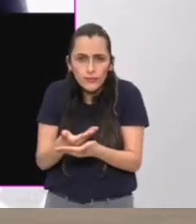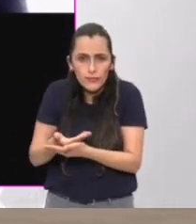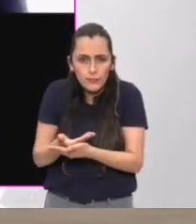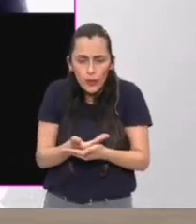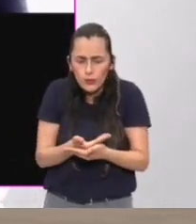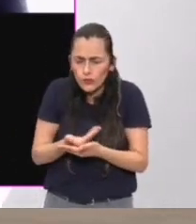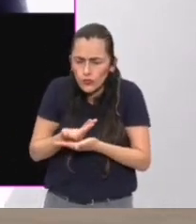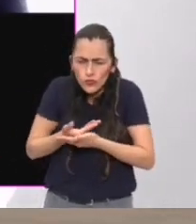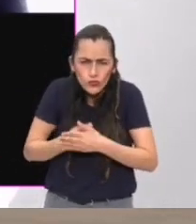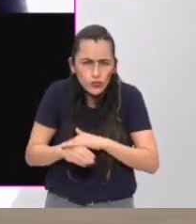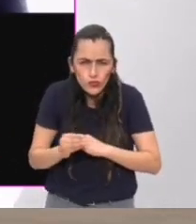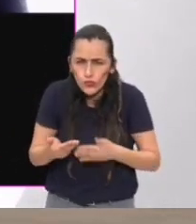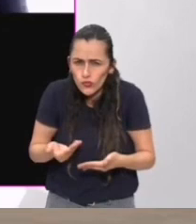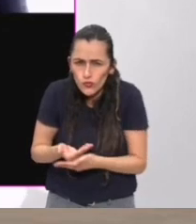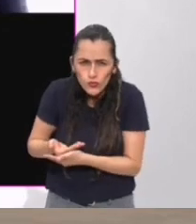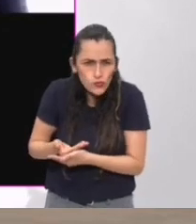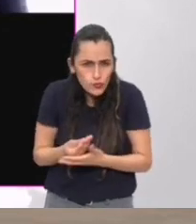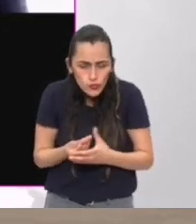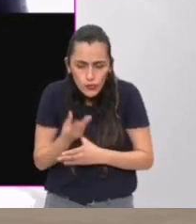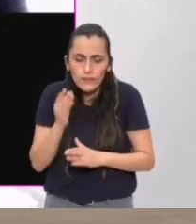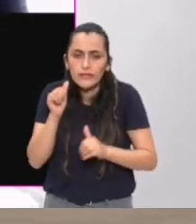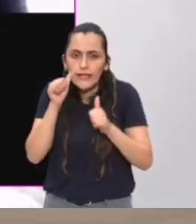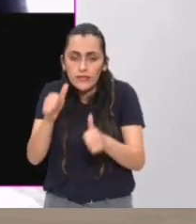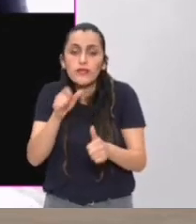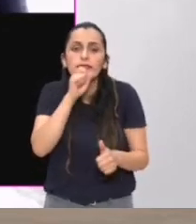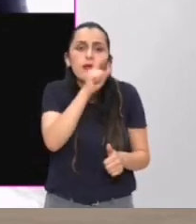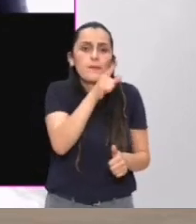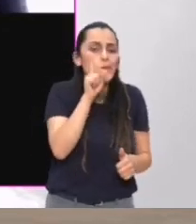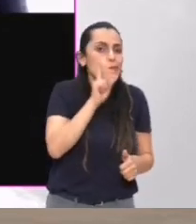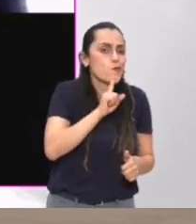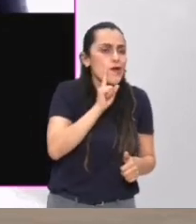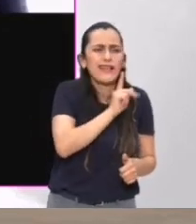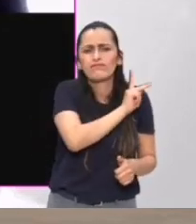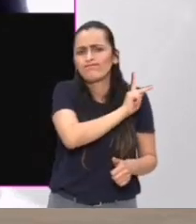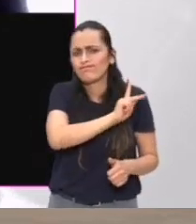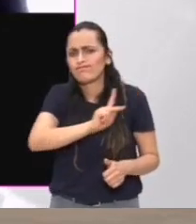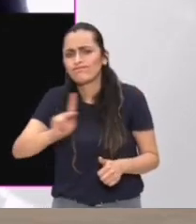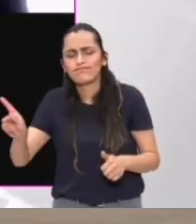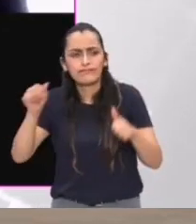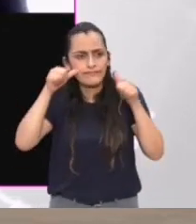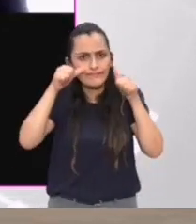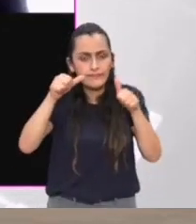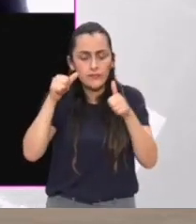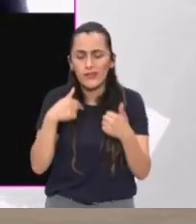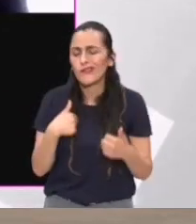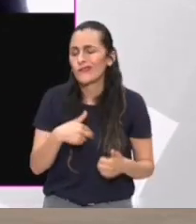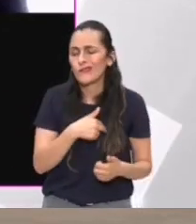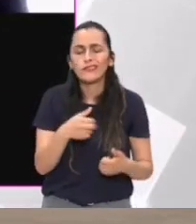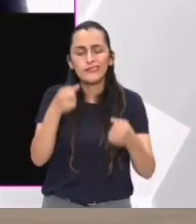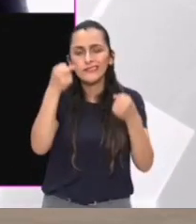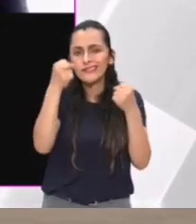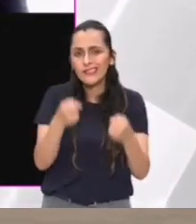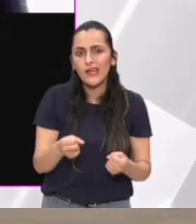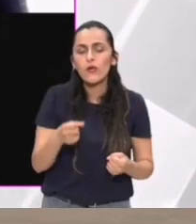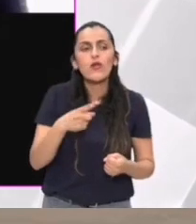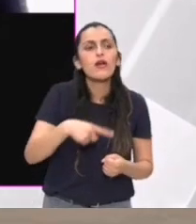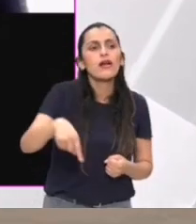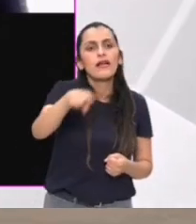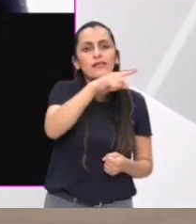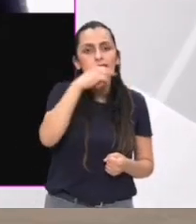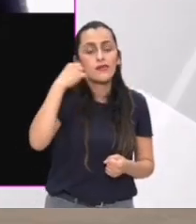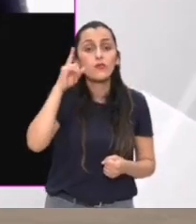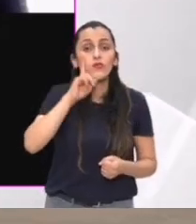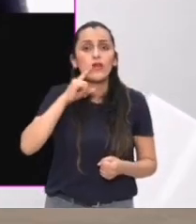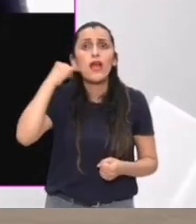todas y cada una de las mujeres de México que lo necesiten. Estamos convencidos que ninguna mujer tiene en su mente la idea